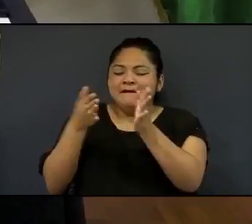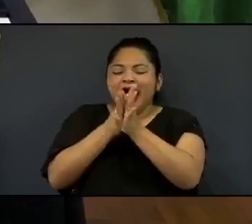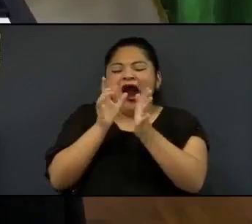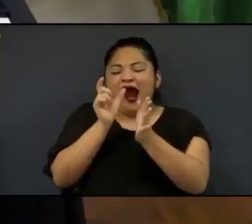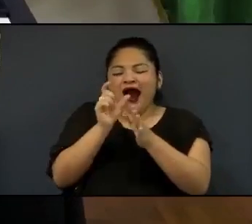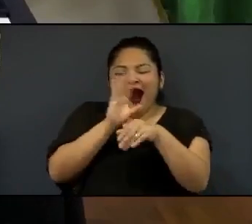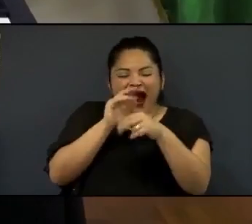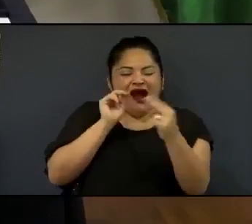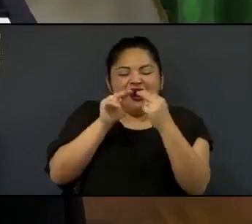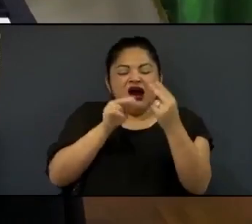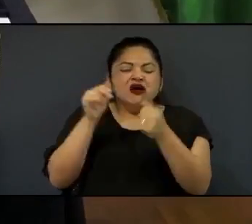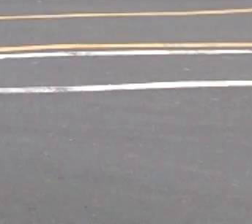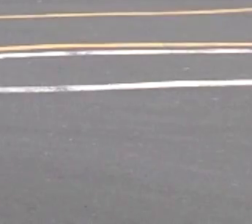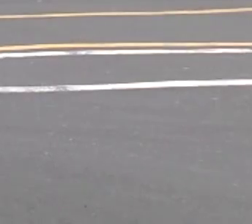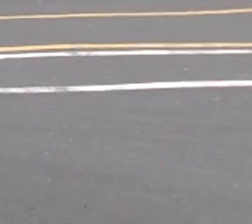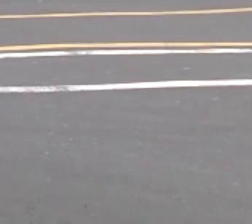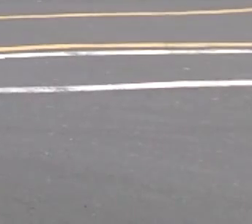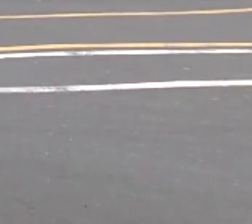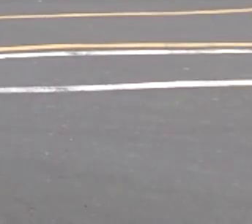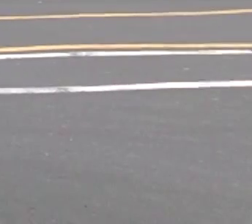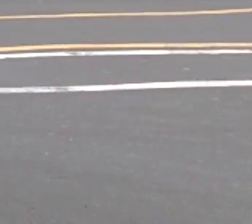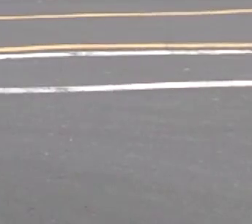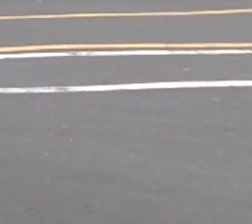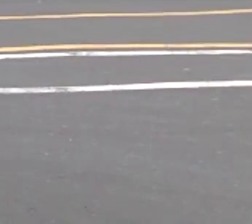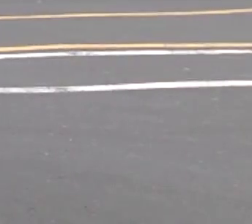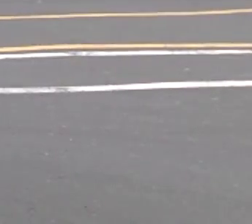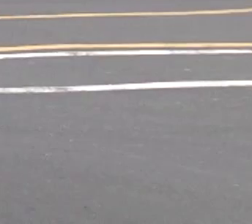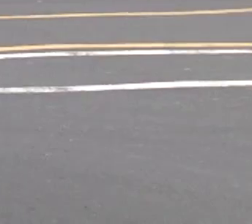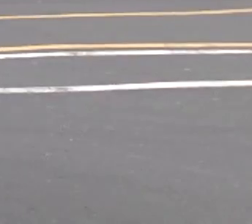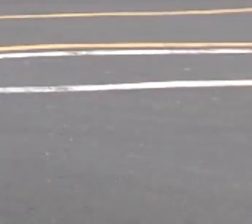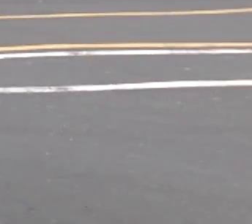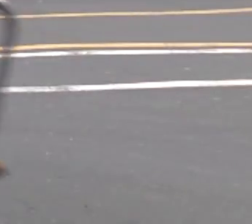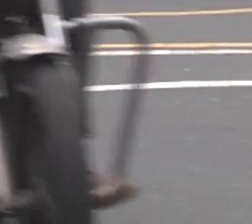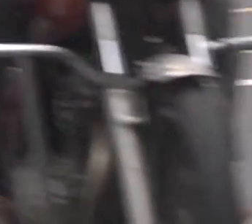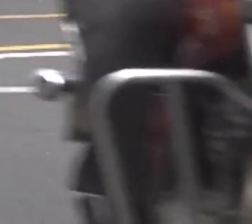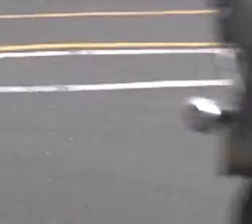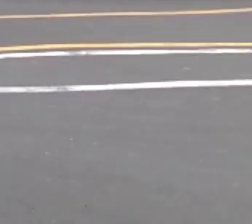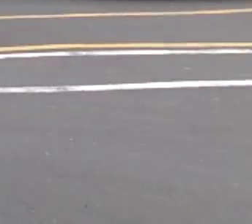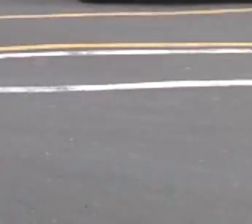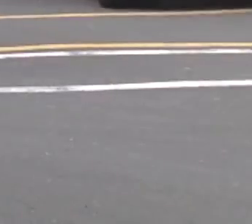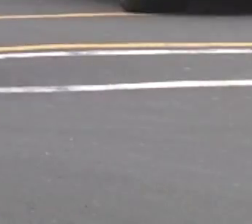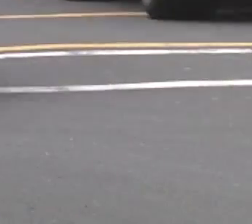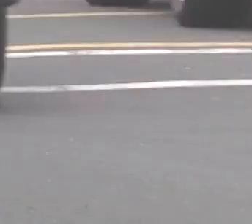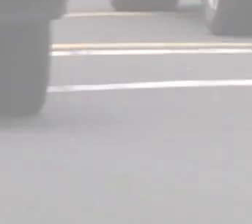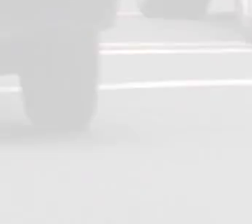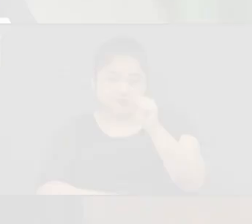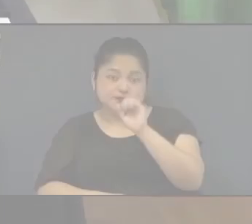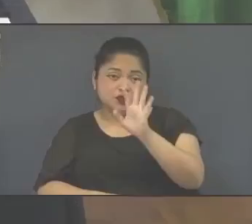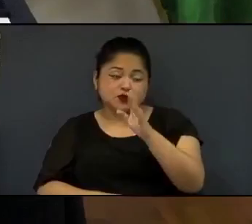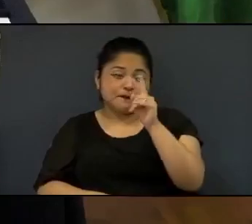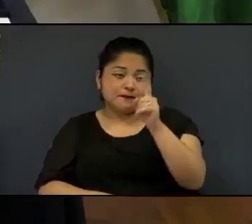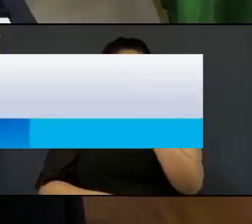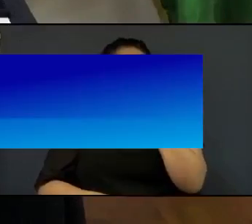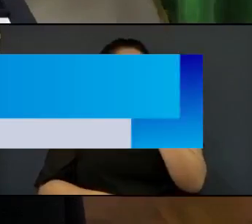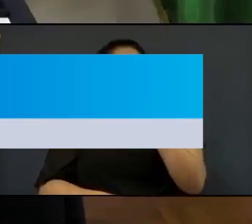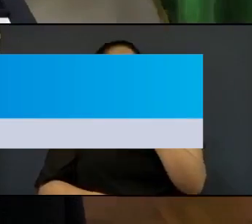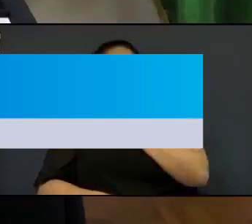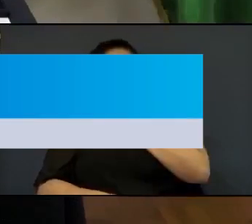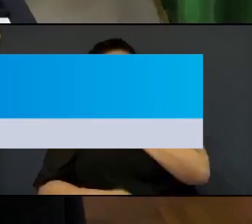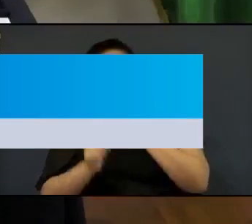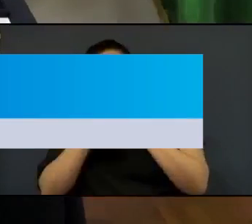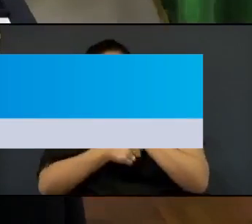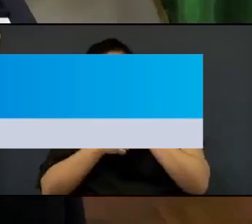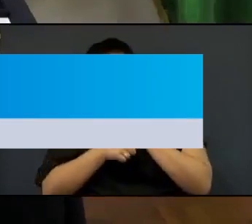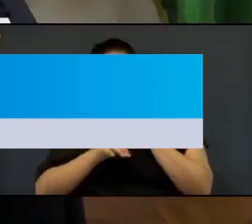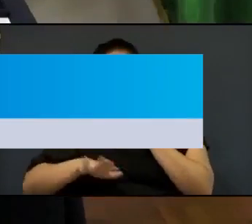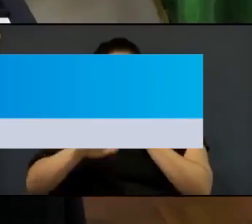correspondiente al año 2023 otras 11 municipalidades tienen ese mismo sistema pero se busca incluir a más como municipalidad